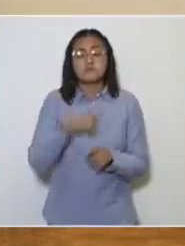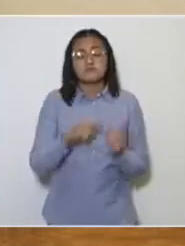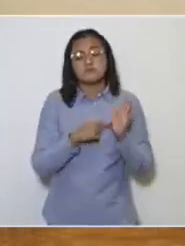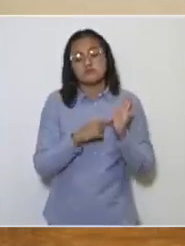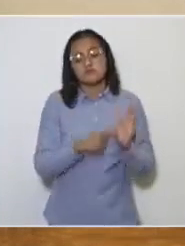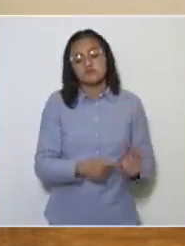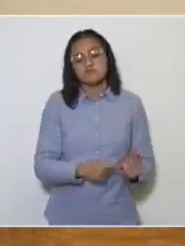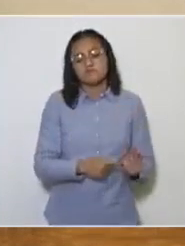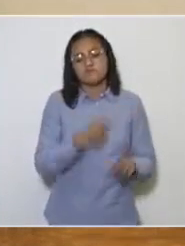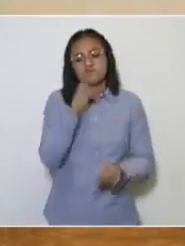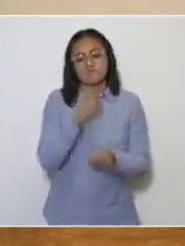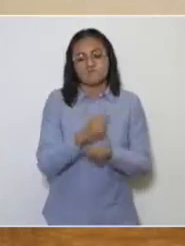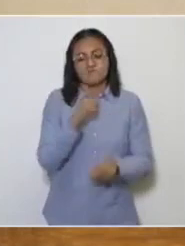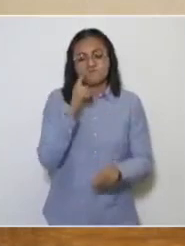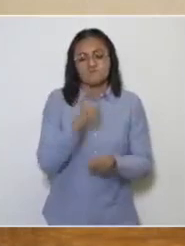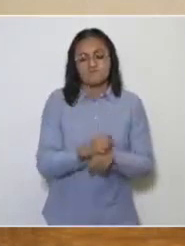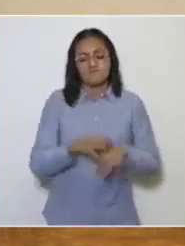judicial,